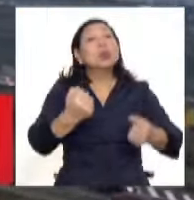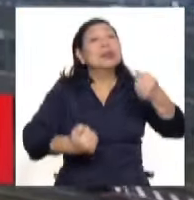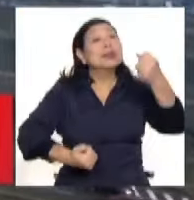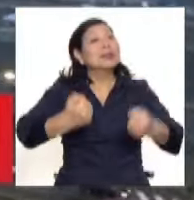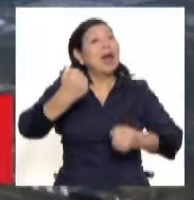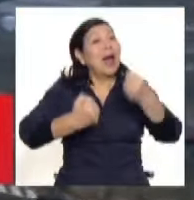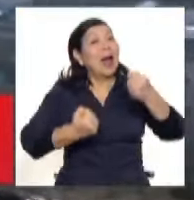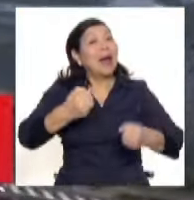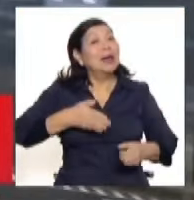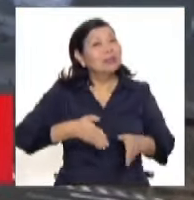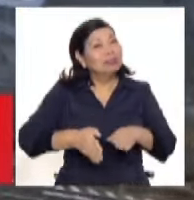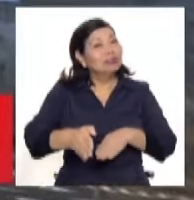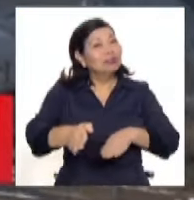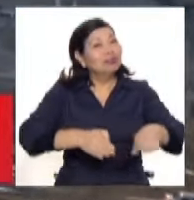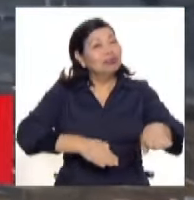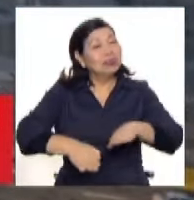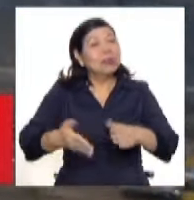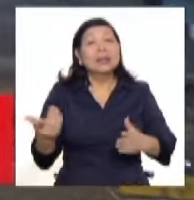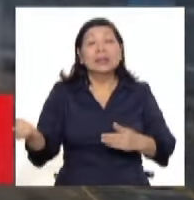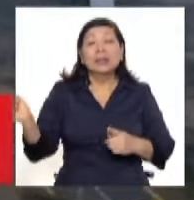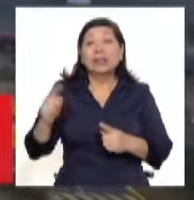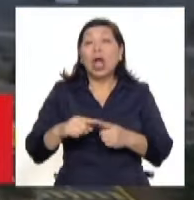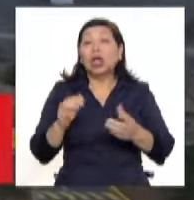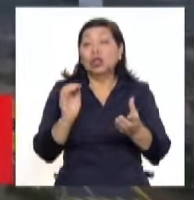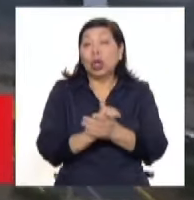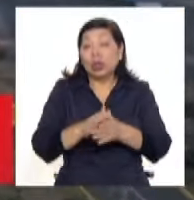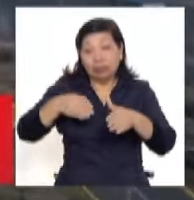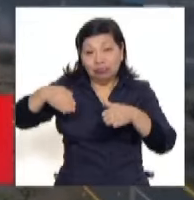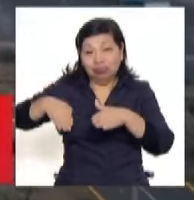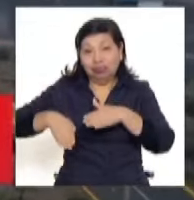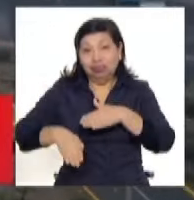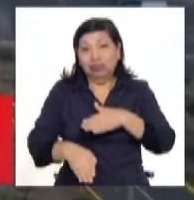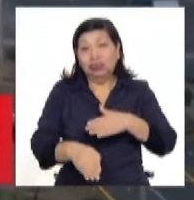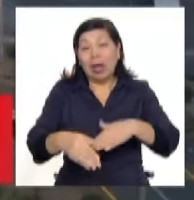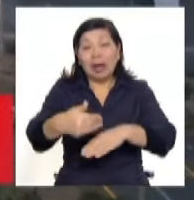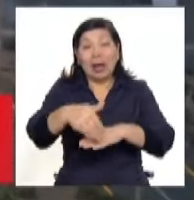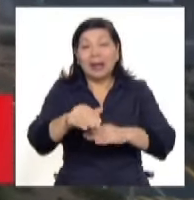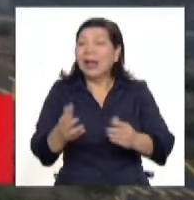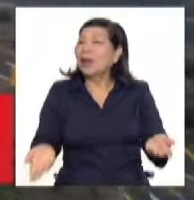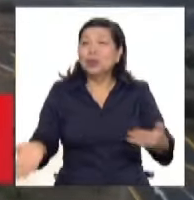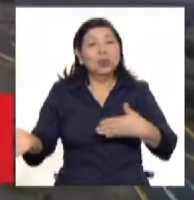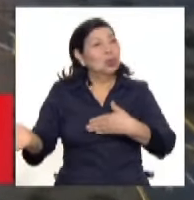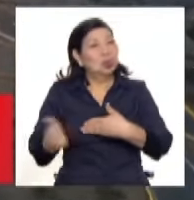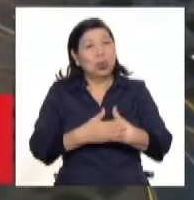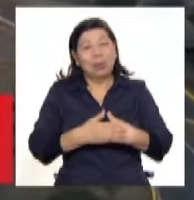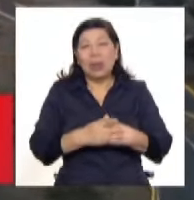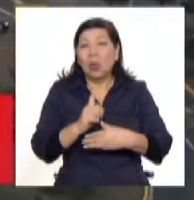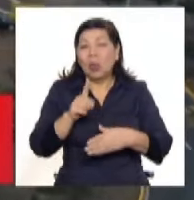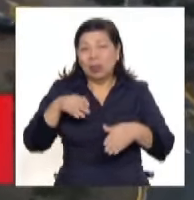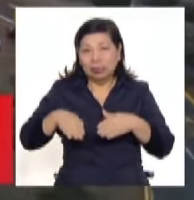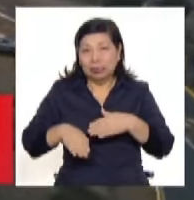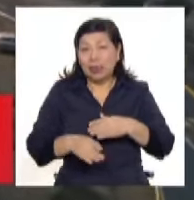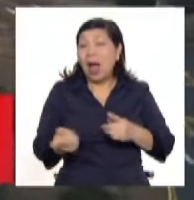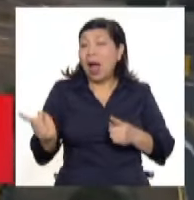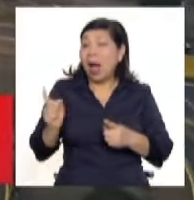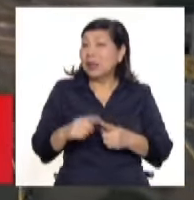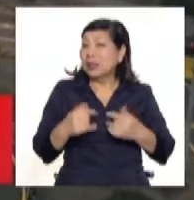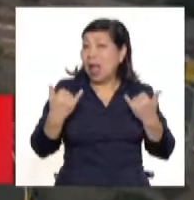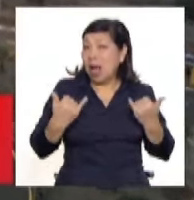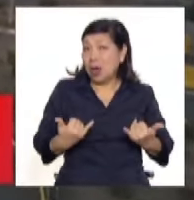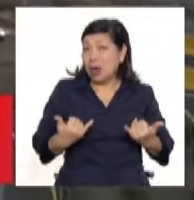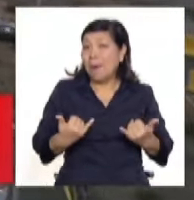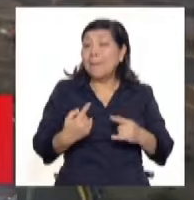circulan por esta vía. Aquellos que se dirigen hacia Chorrillos, la bajada de Bertolotto se encuentra cerrada y hasta el momento nos